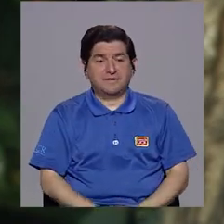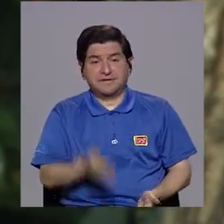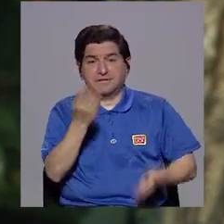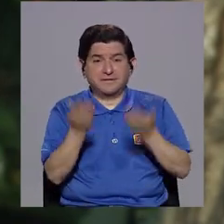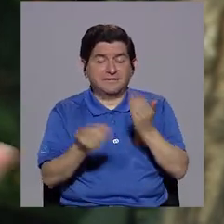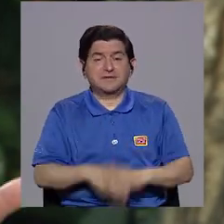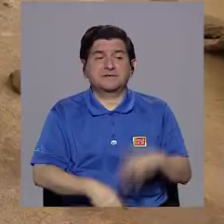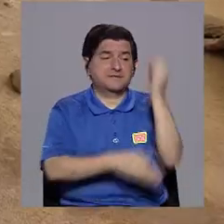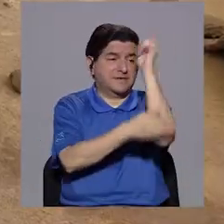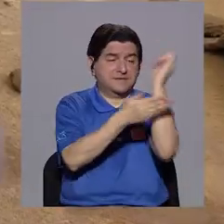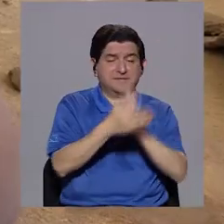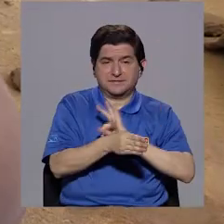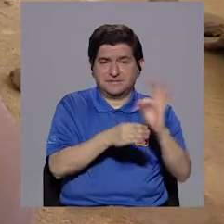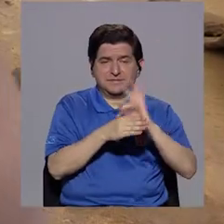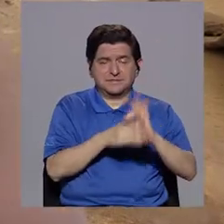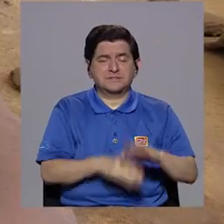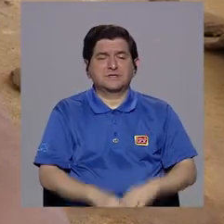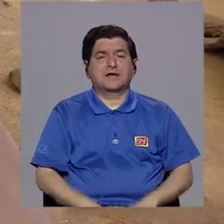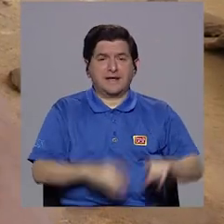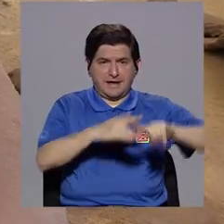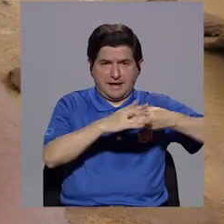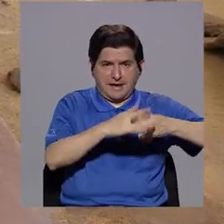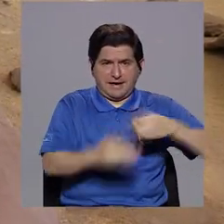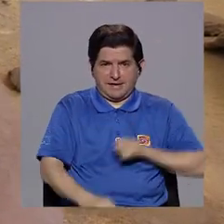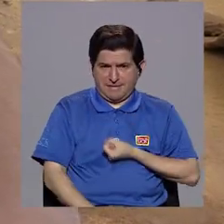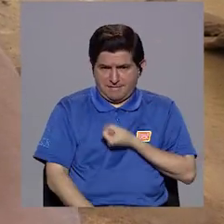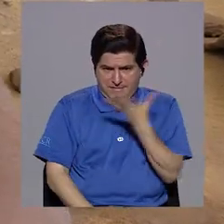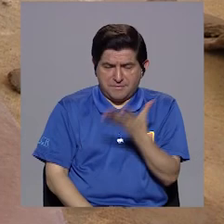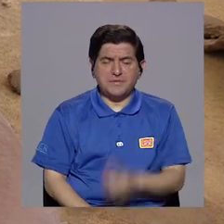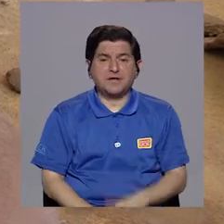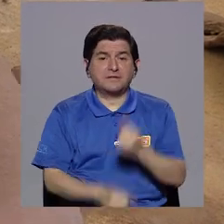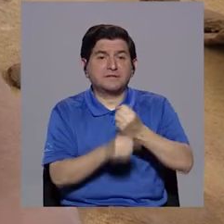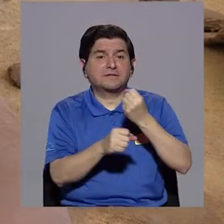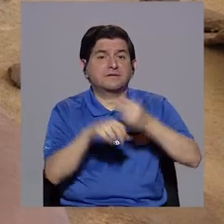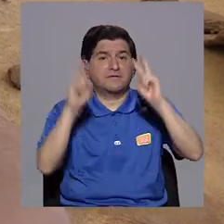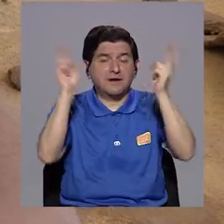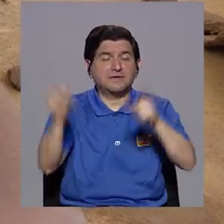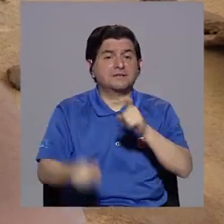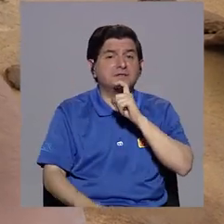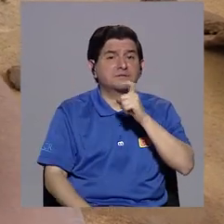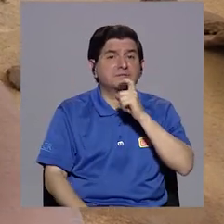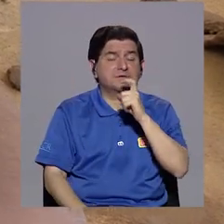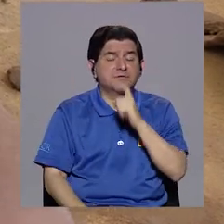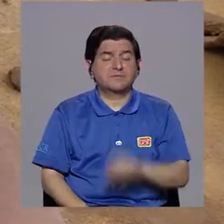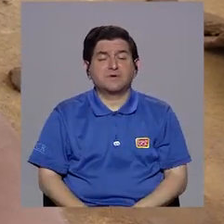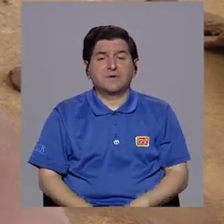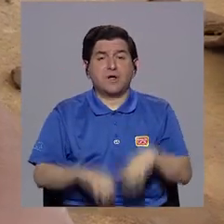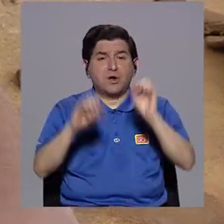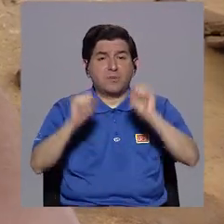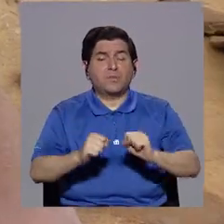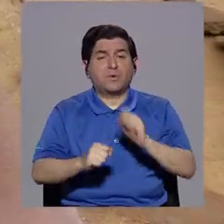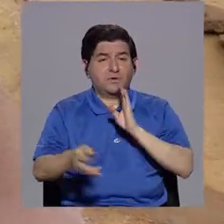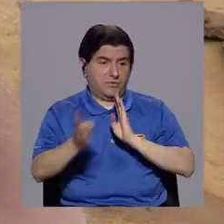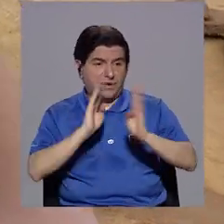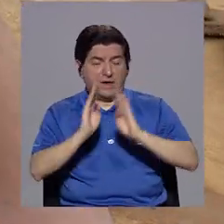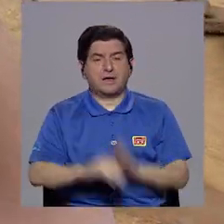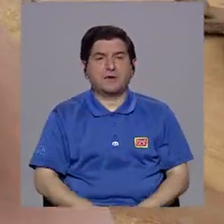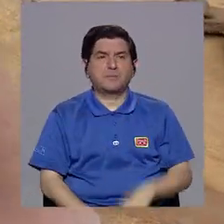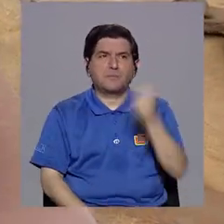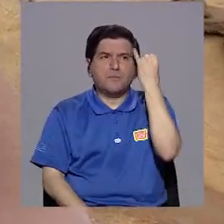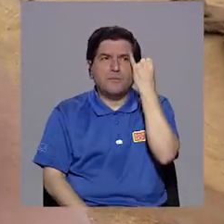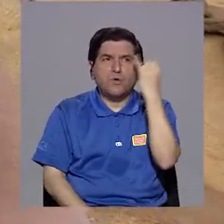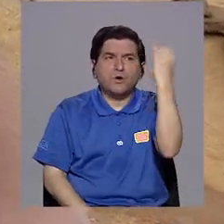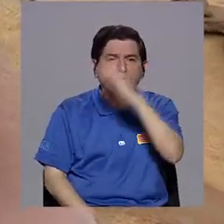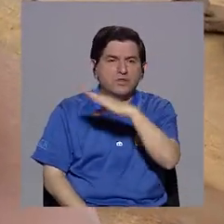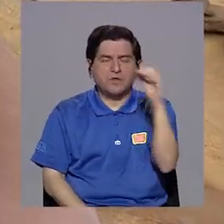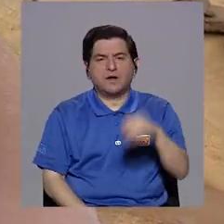ser una herramienta con la que pueden expresar y con la que se pueden trabajar temas que quizás son muy difíciles de ponerlos en palabras por temas conceptuales